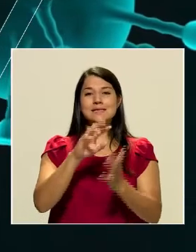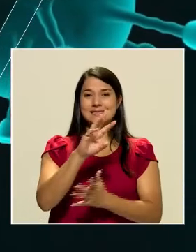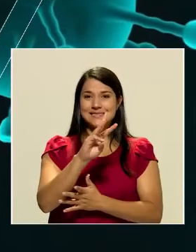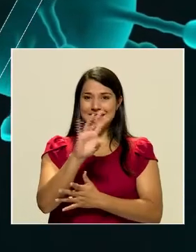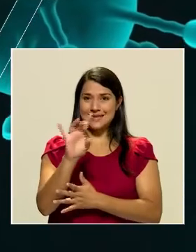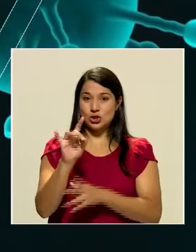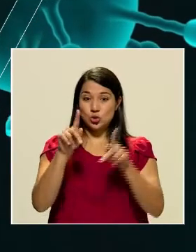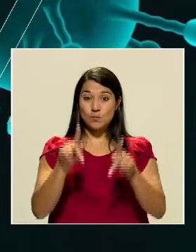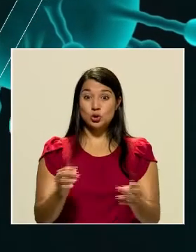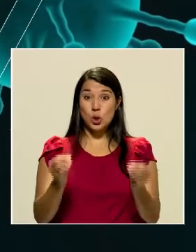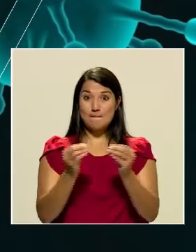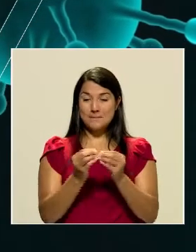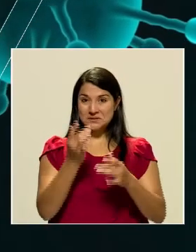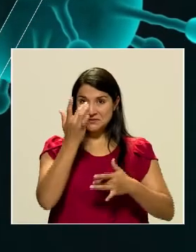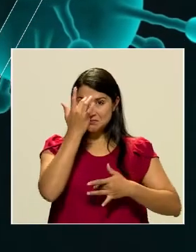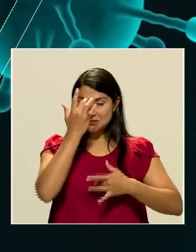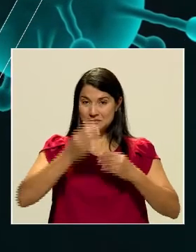1.068 nuevos casos